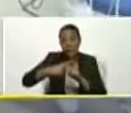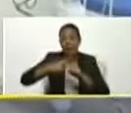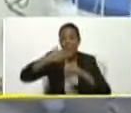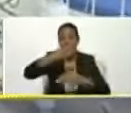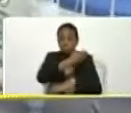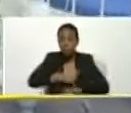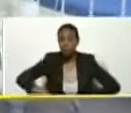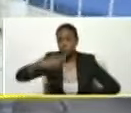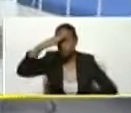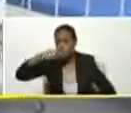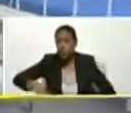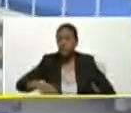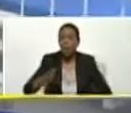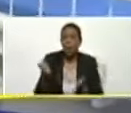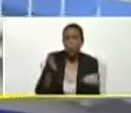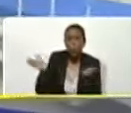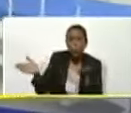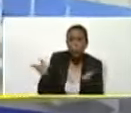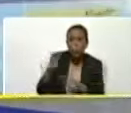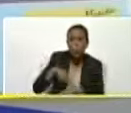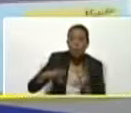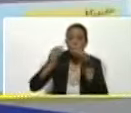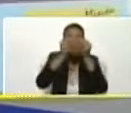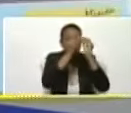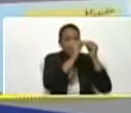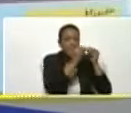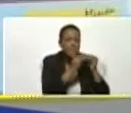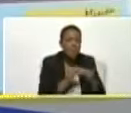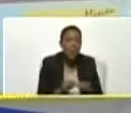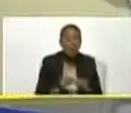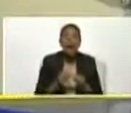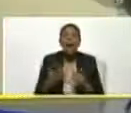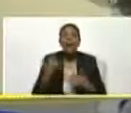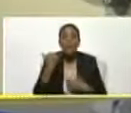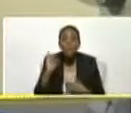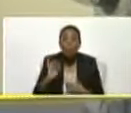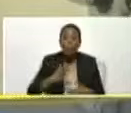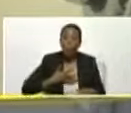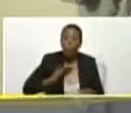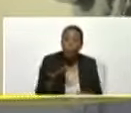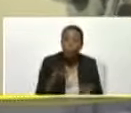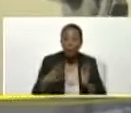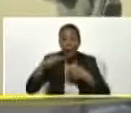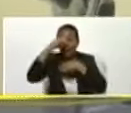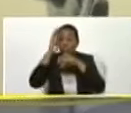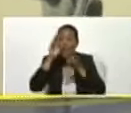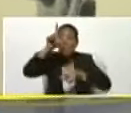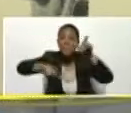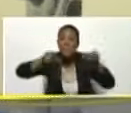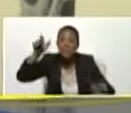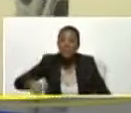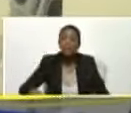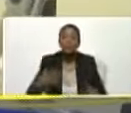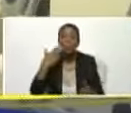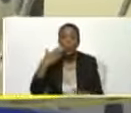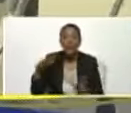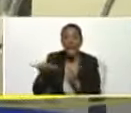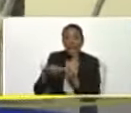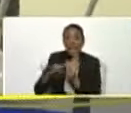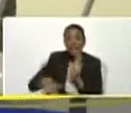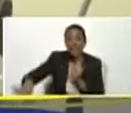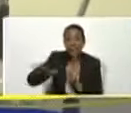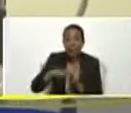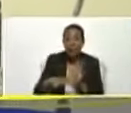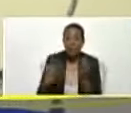ofrecer servicios de buena calidad servicios de impacto para le doy el derecho de